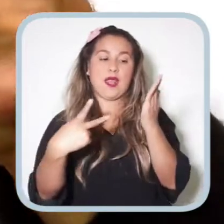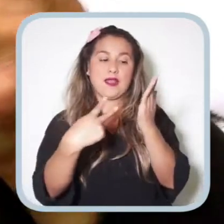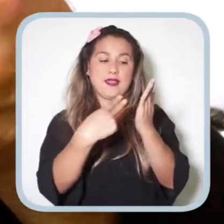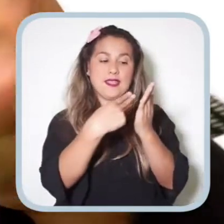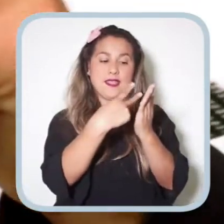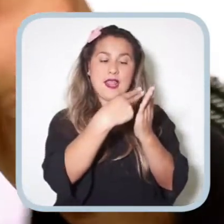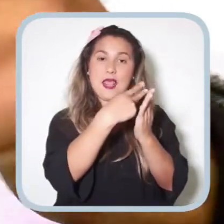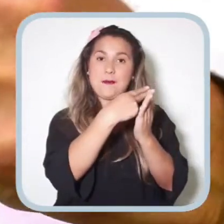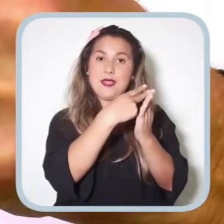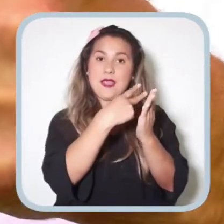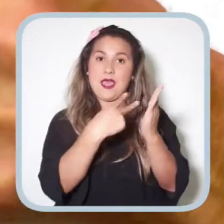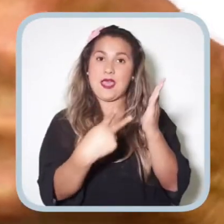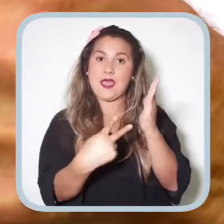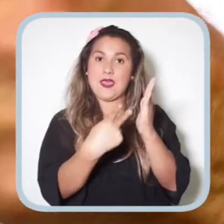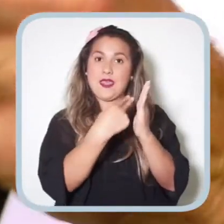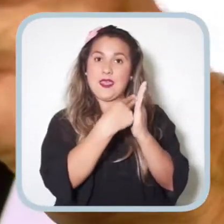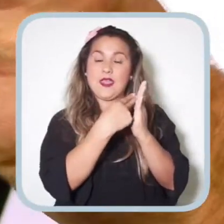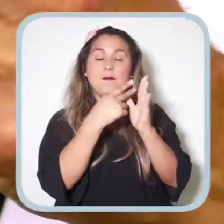mitad,